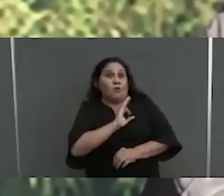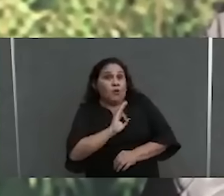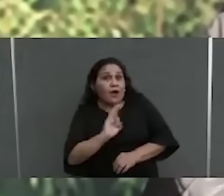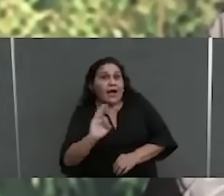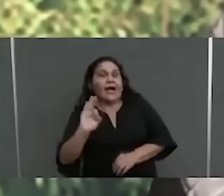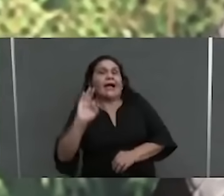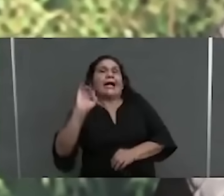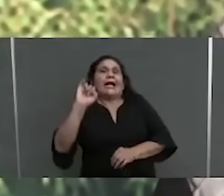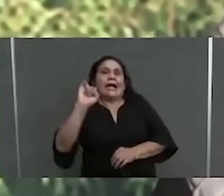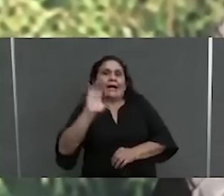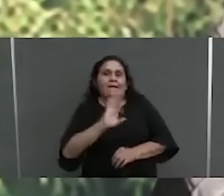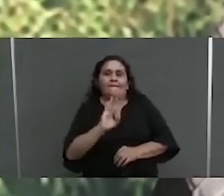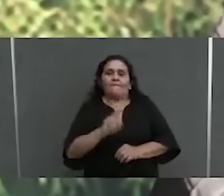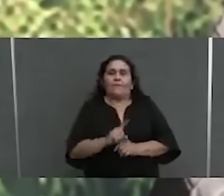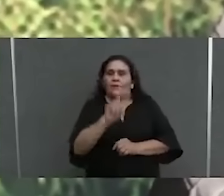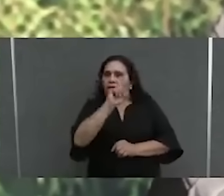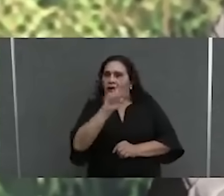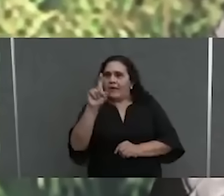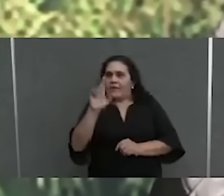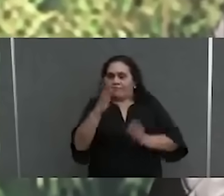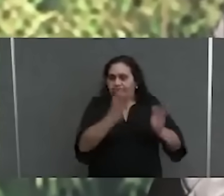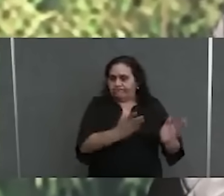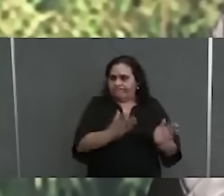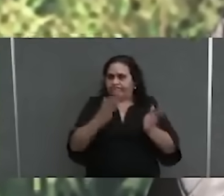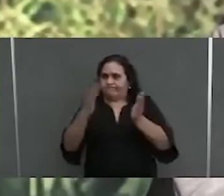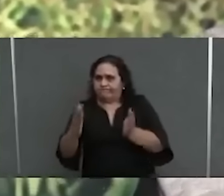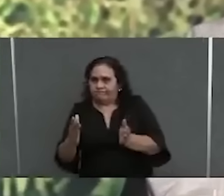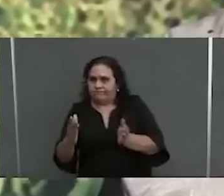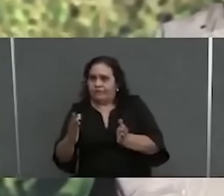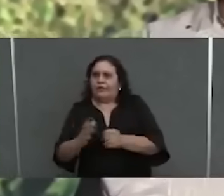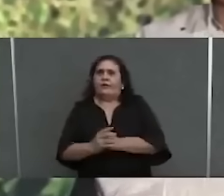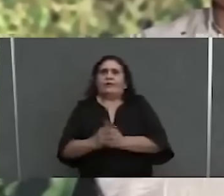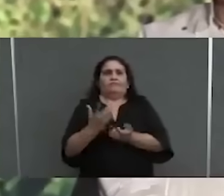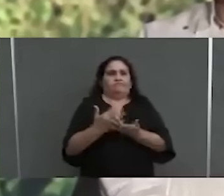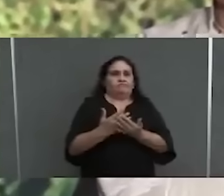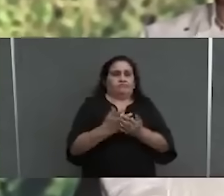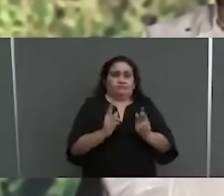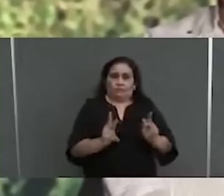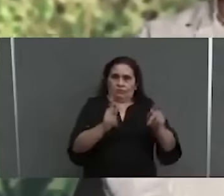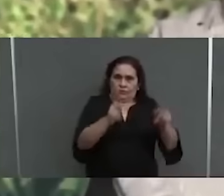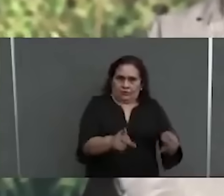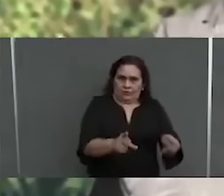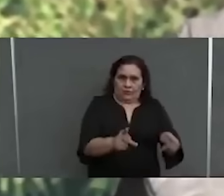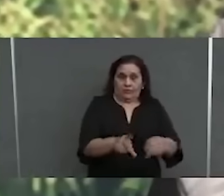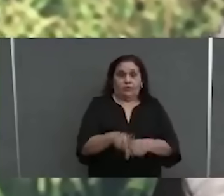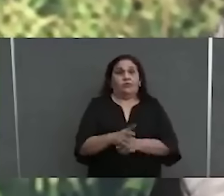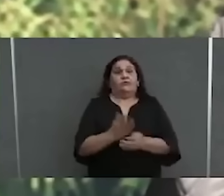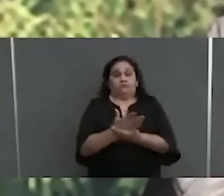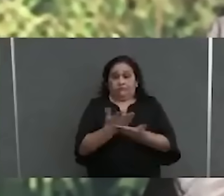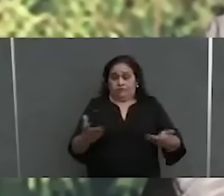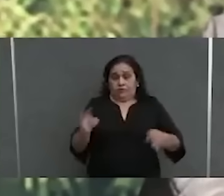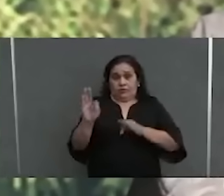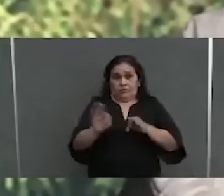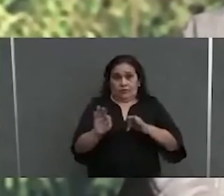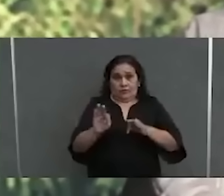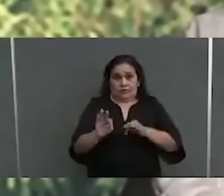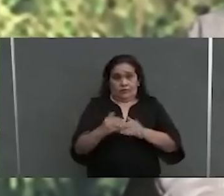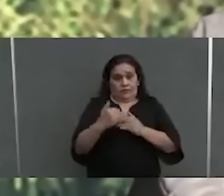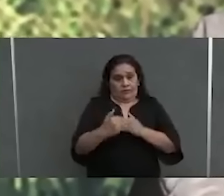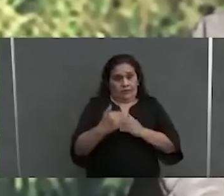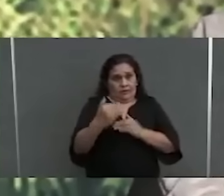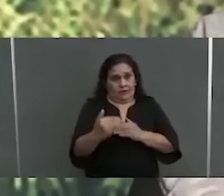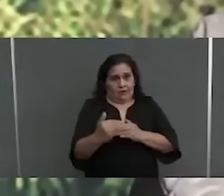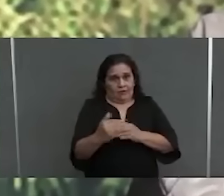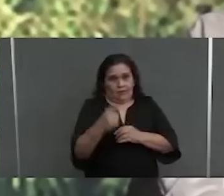a seguir empujando el tema de Puerto Progreso, pero si no, el trabajo está avanzado para que se pueda concretar y se pueda